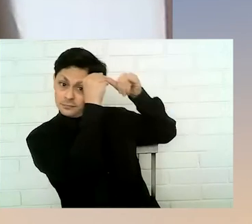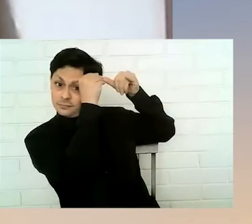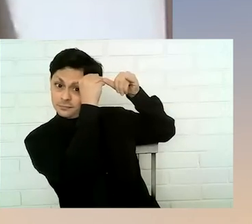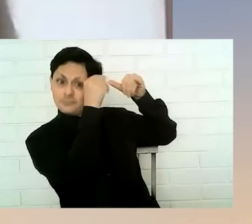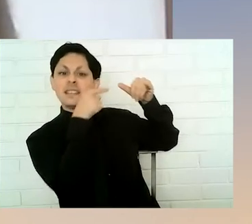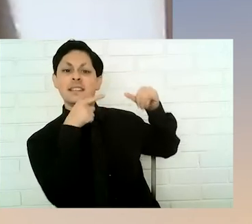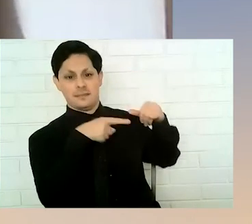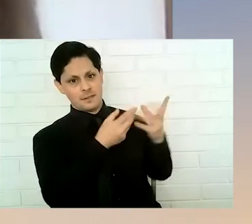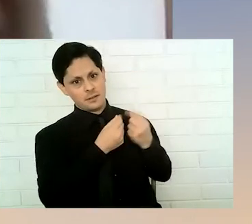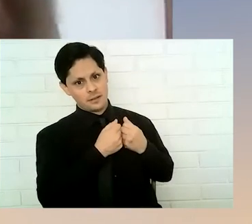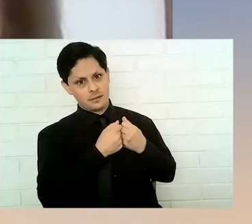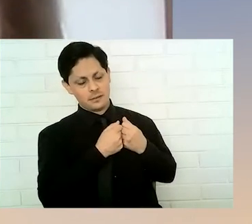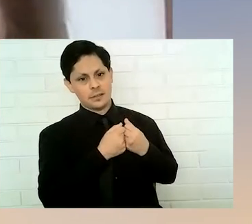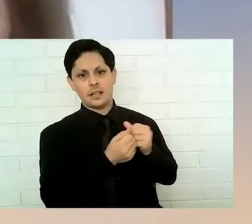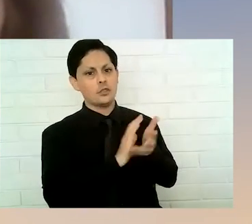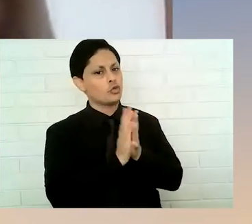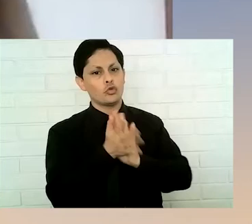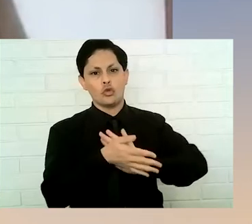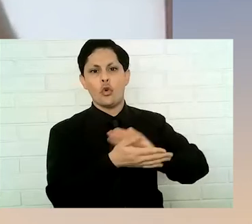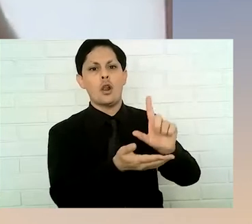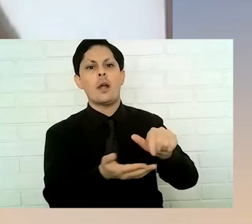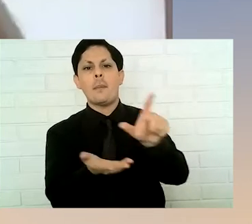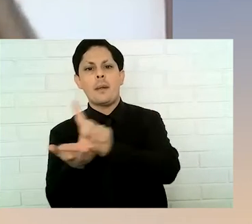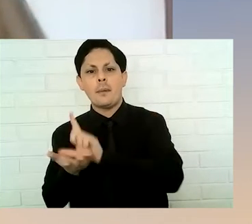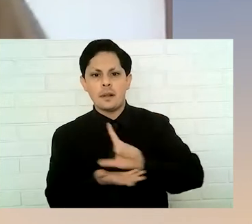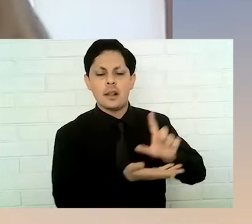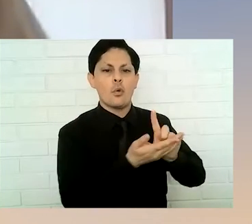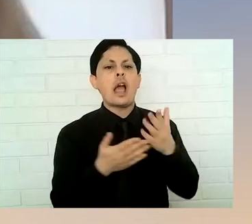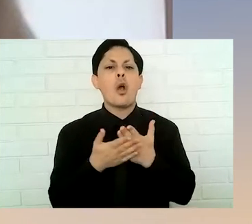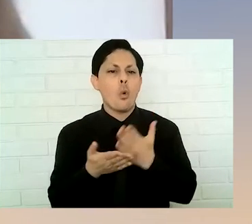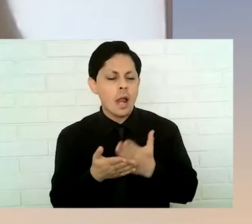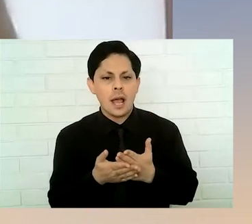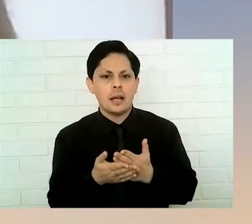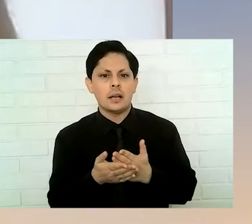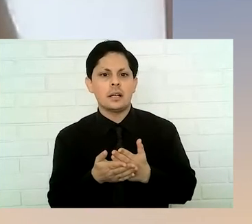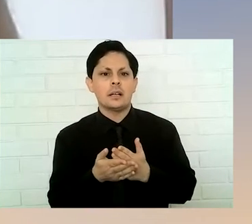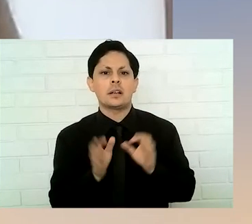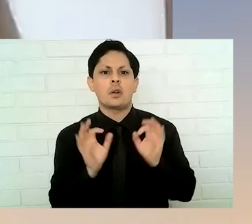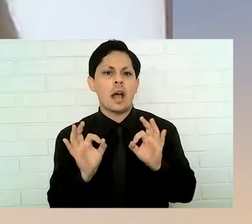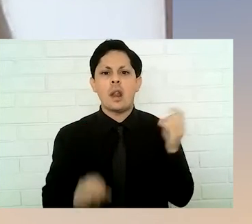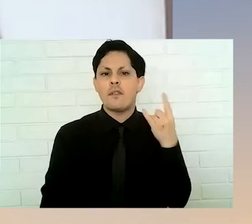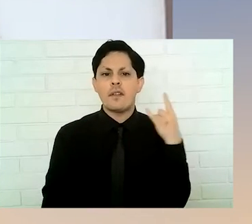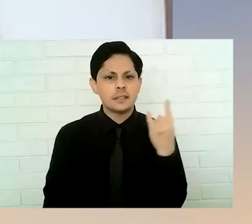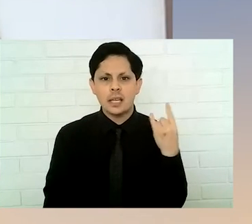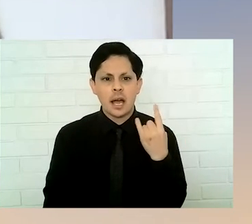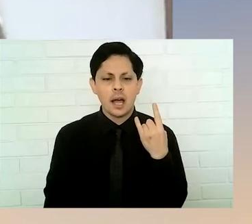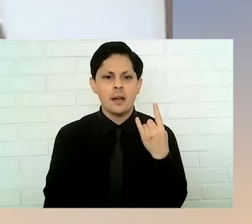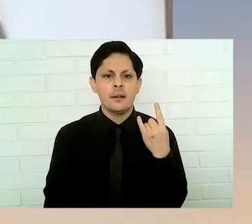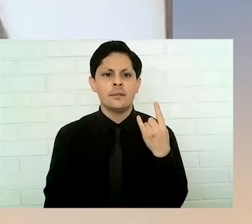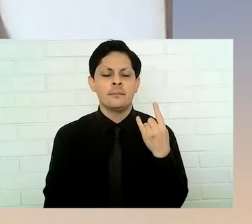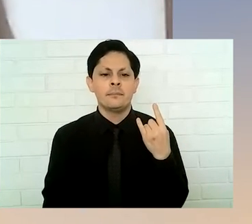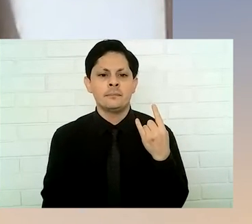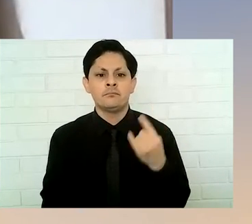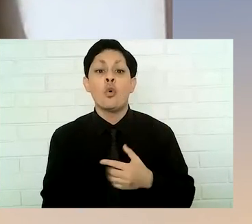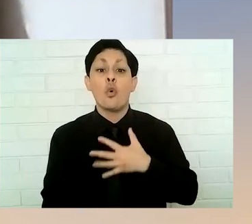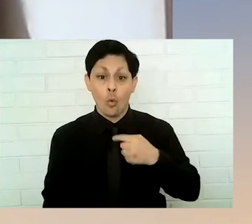educativo, para la escuela regular, para el estudiantado universitario. Uno tiene que